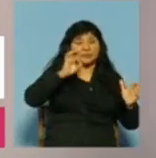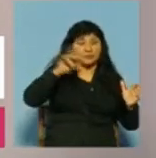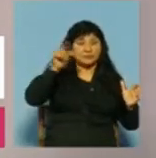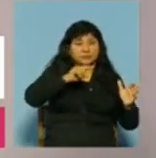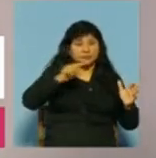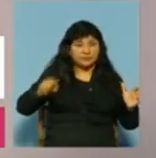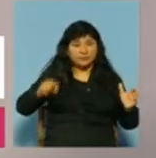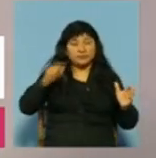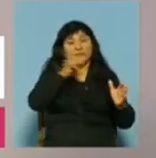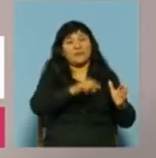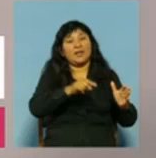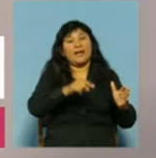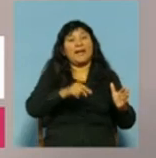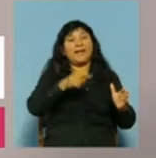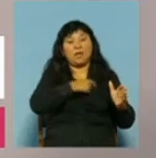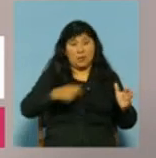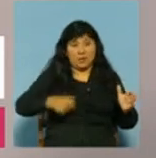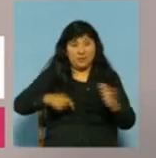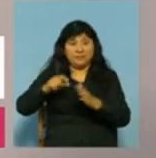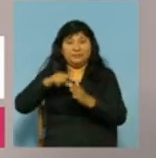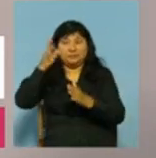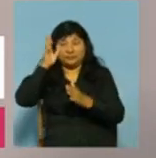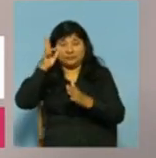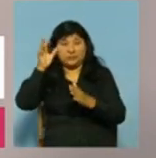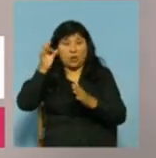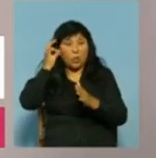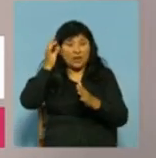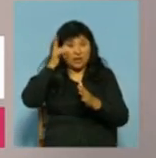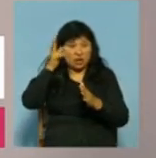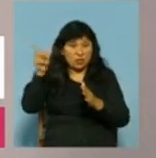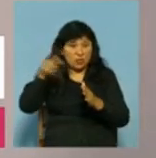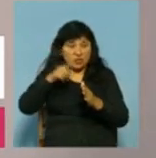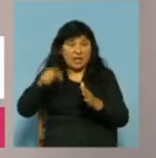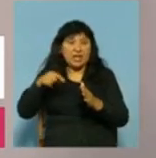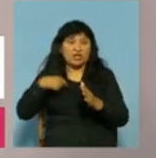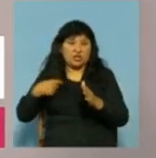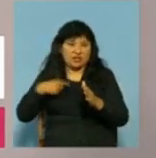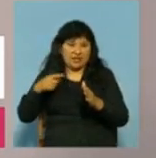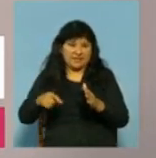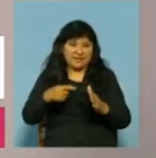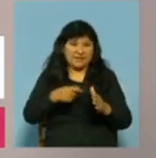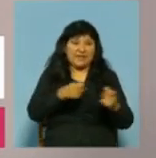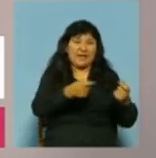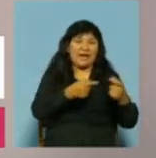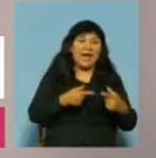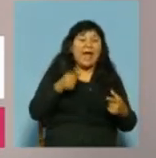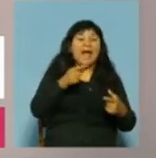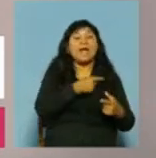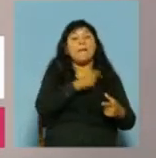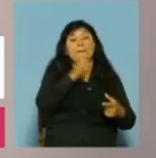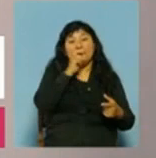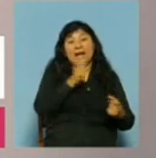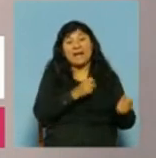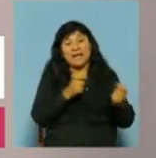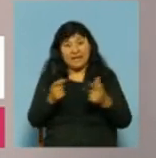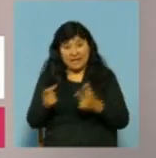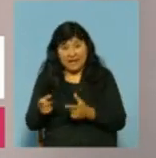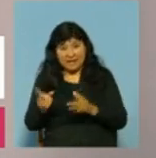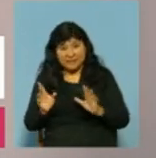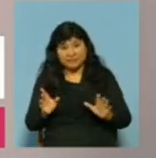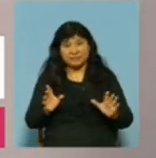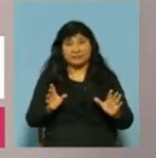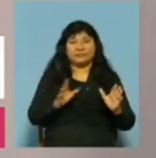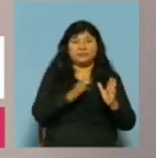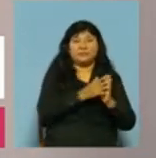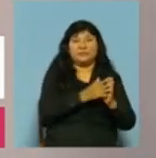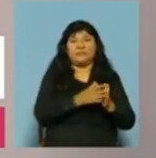sociedad bueno macri recibió el estado como partícipe del pp y en un 48 por ciento y lo llegó al 52% se